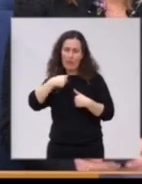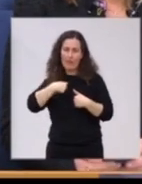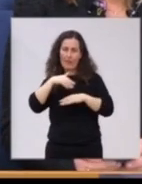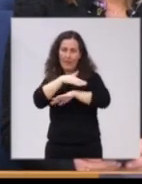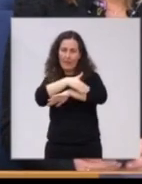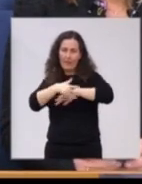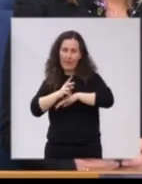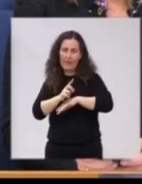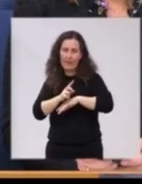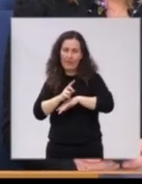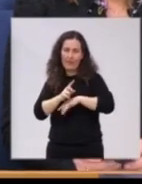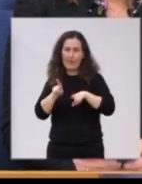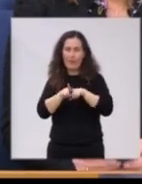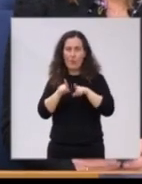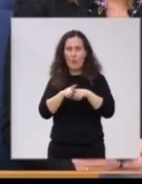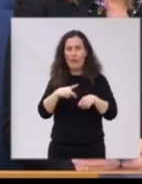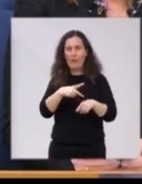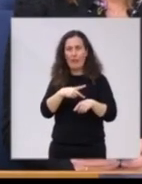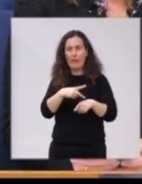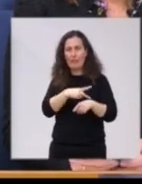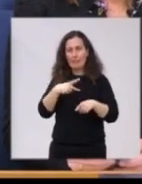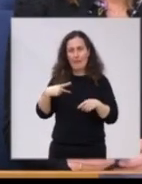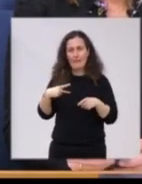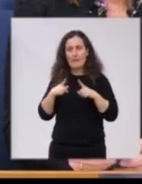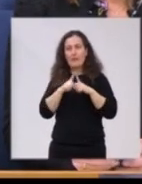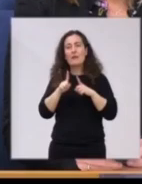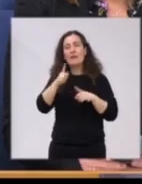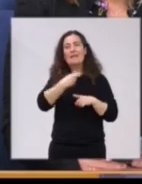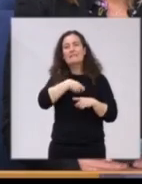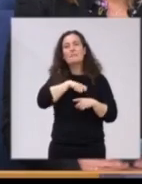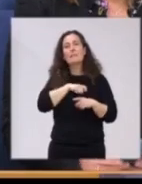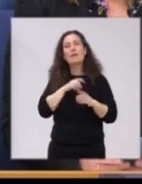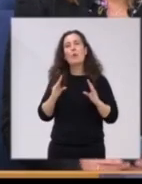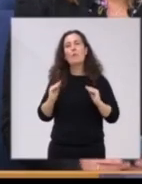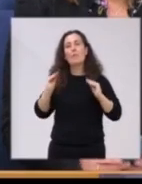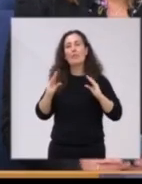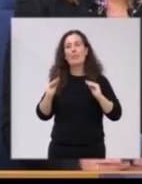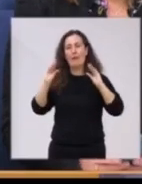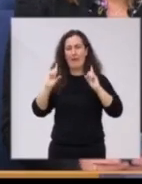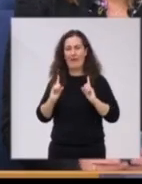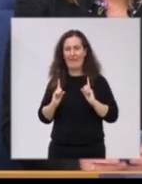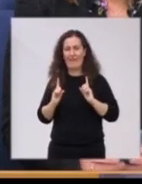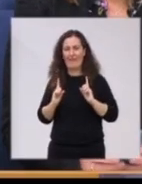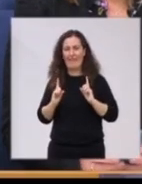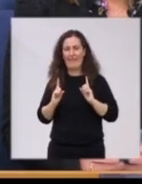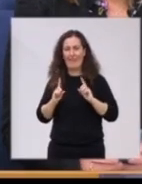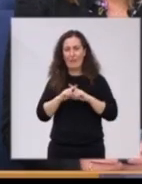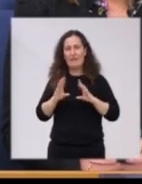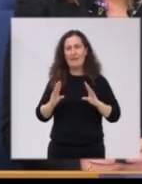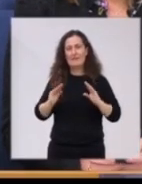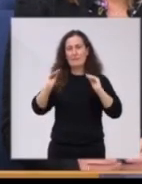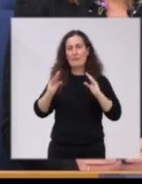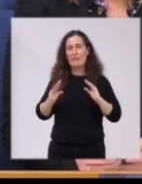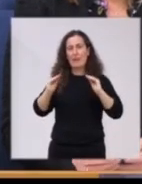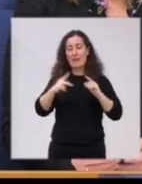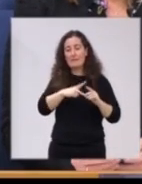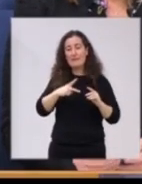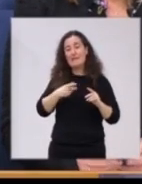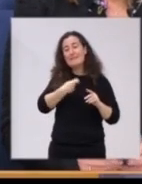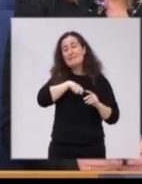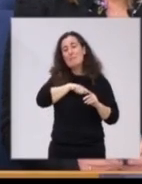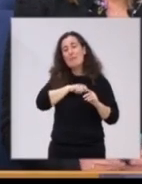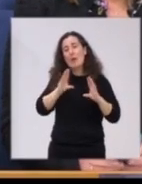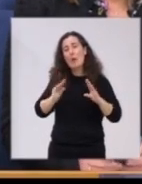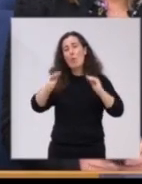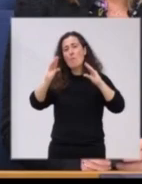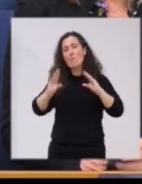lo que dije, y de la España húmeda, por curioso que parezca, que se hable de la sequía. Pero es que la España húmeda tiene otros